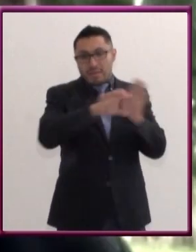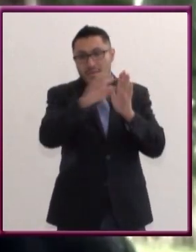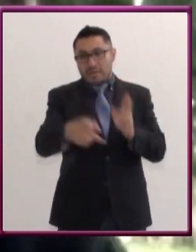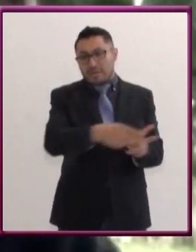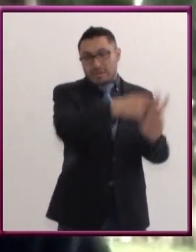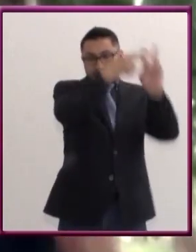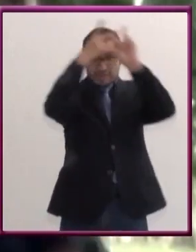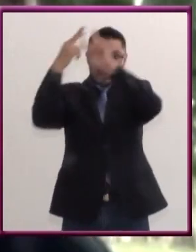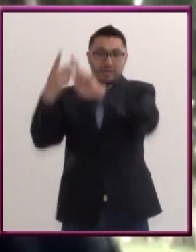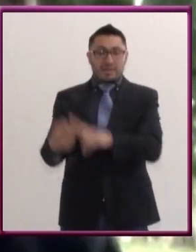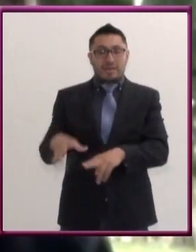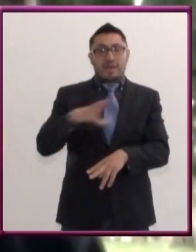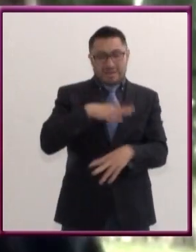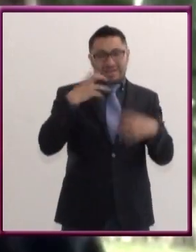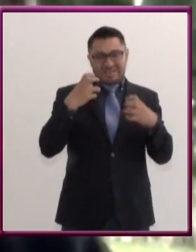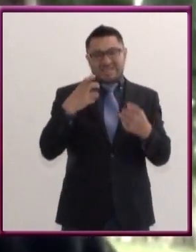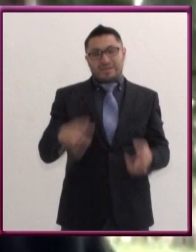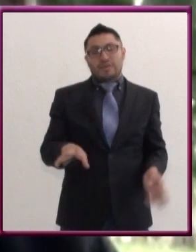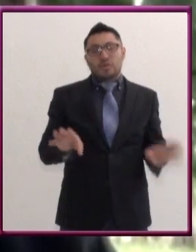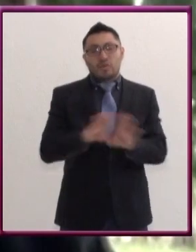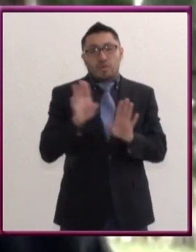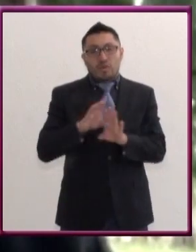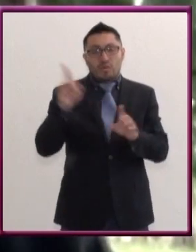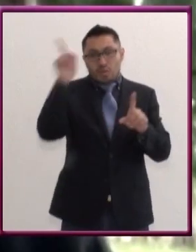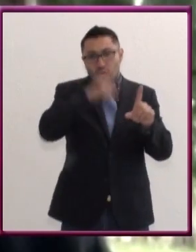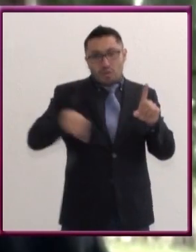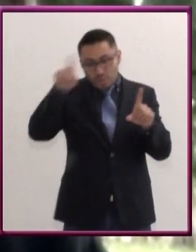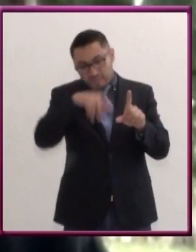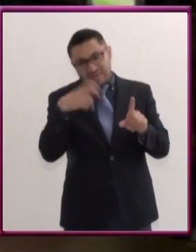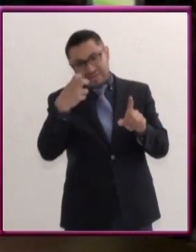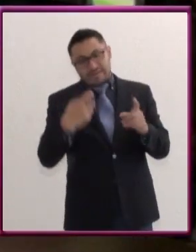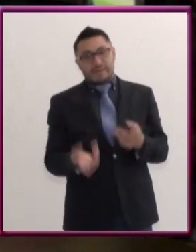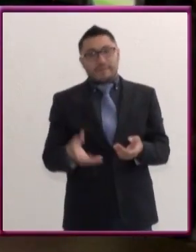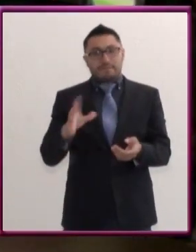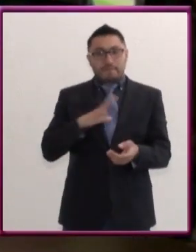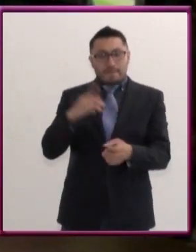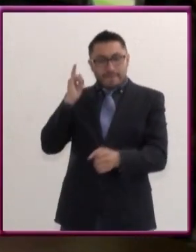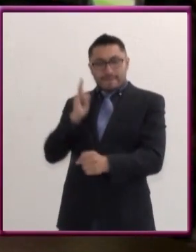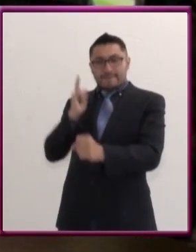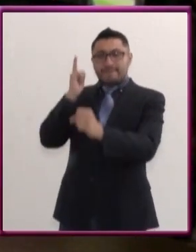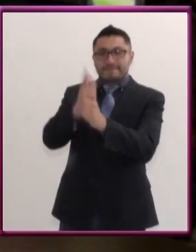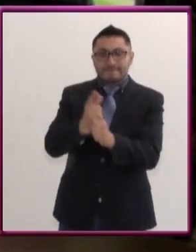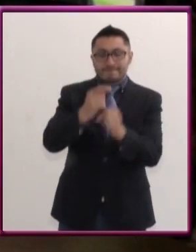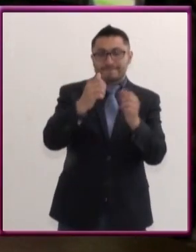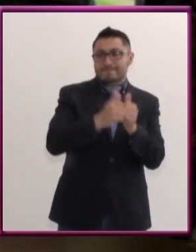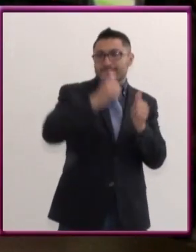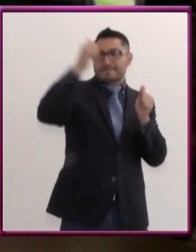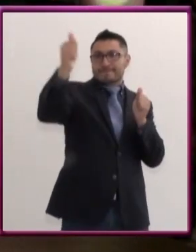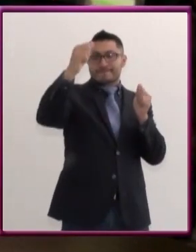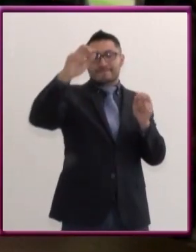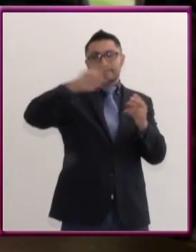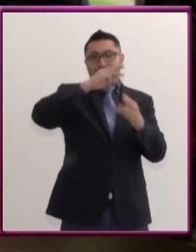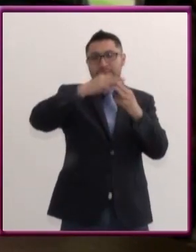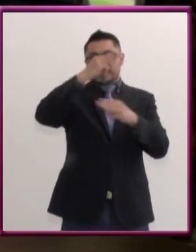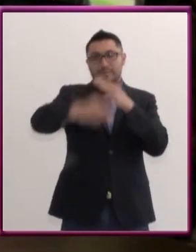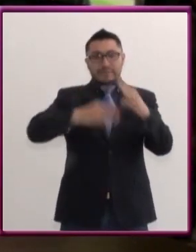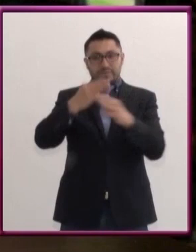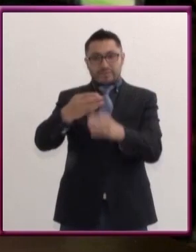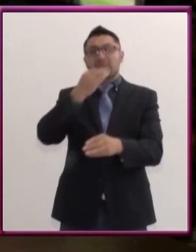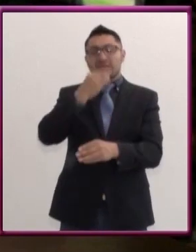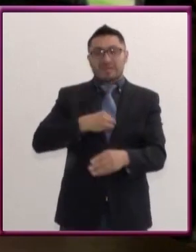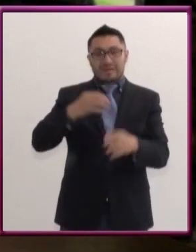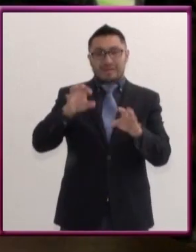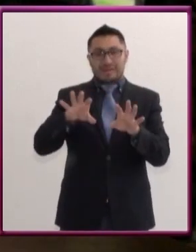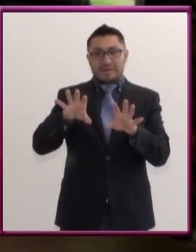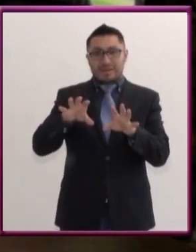en la astronomía, porque pues son cuerpos circulares, para calcular distancias en el mundo.